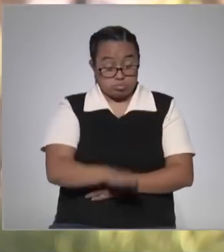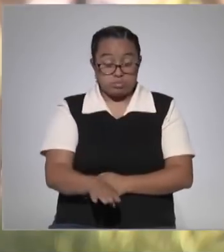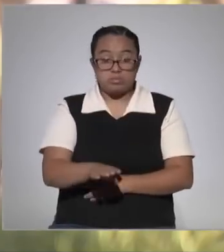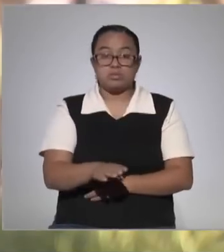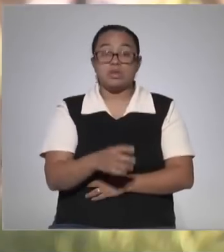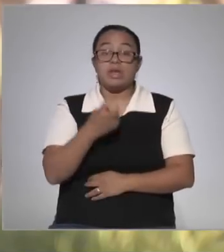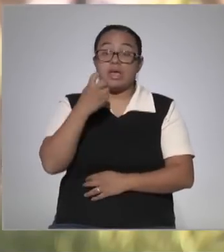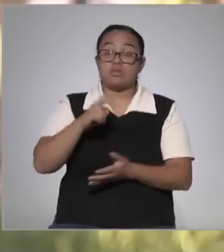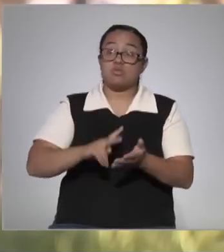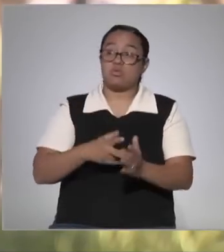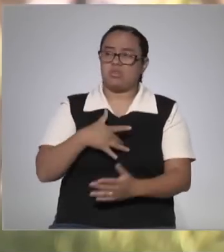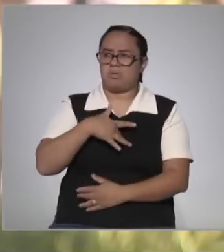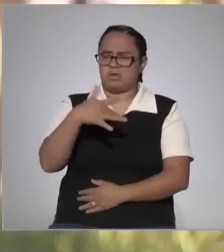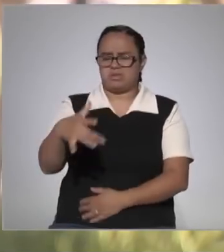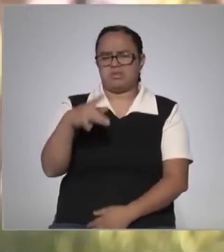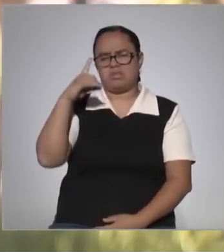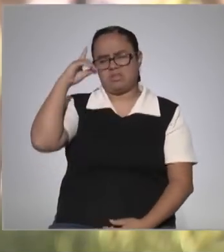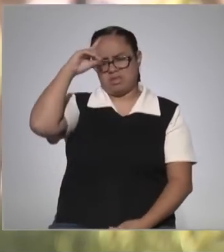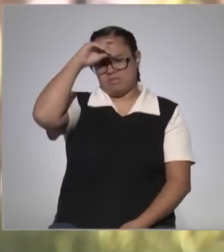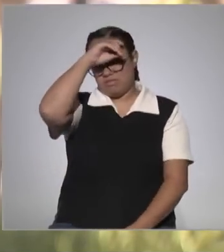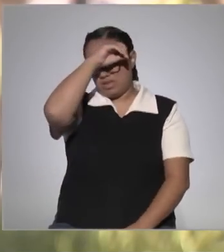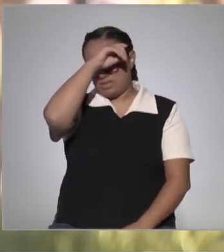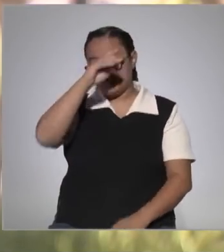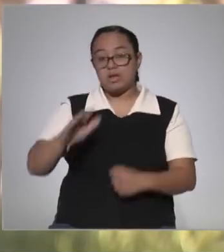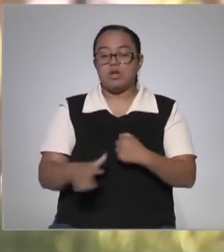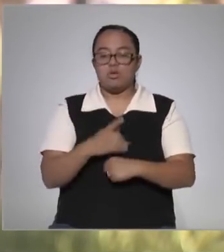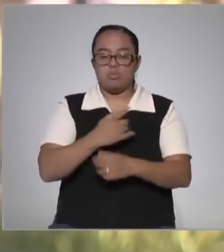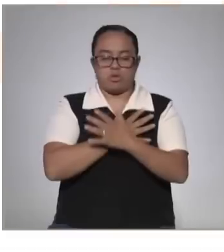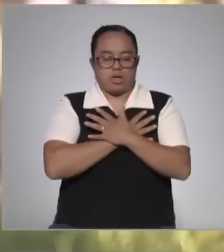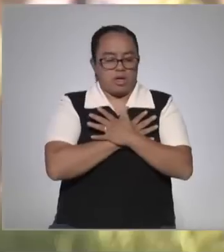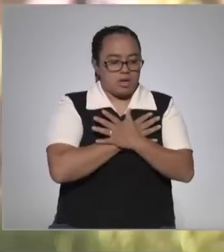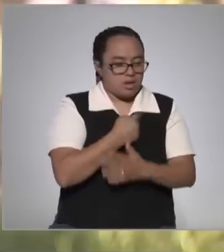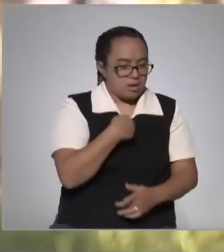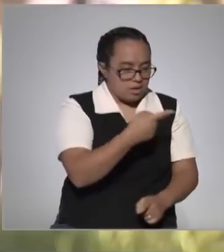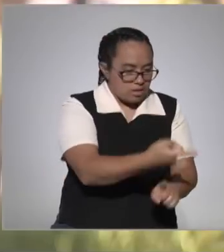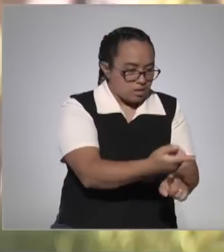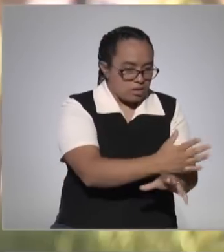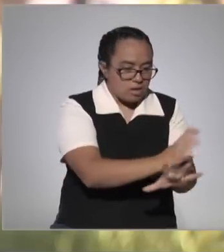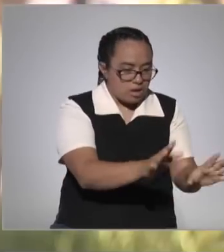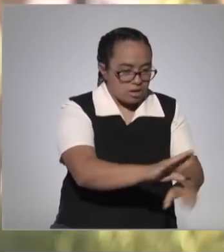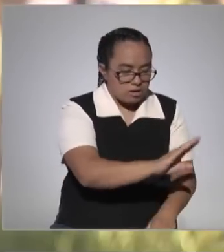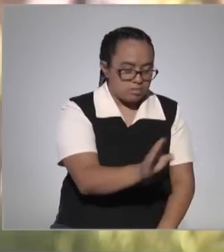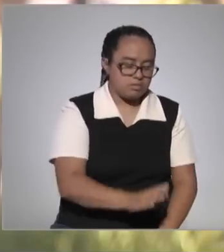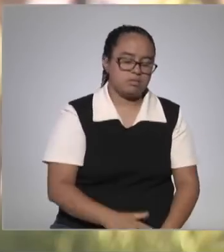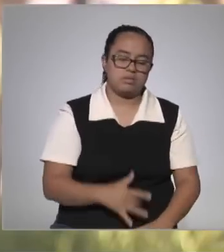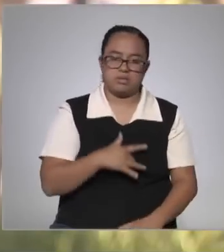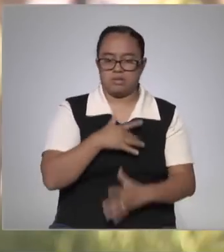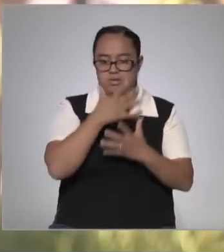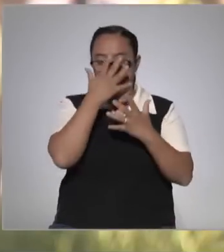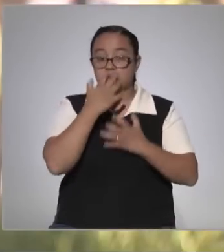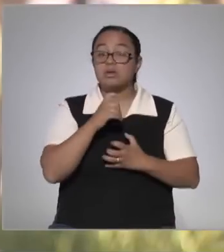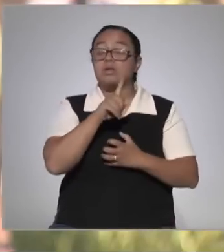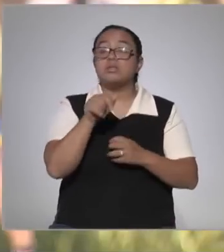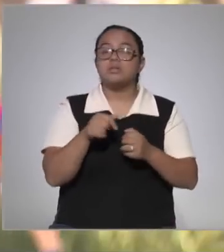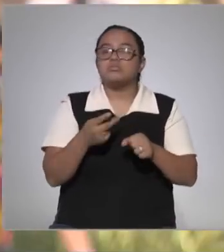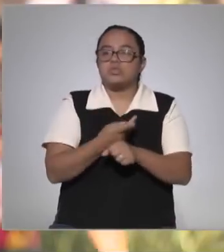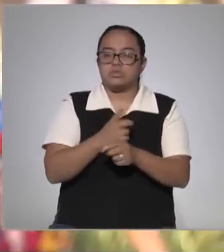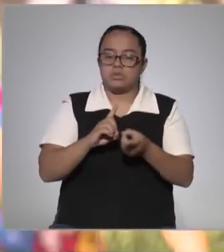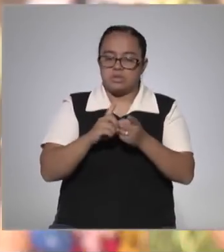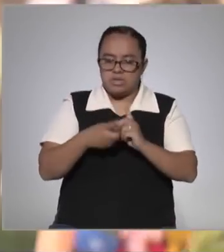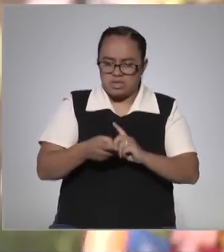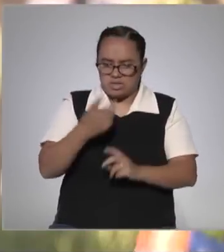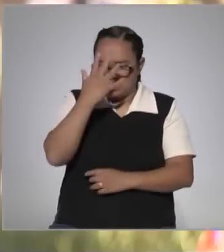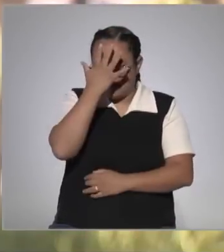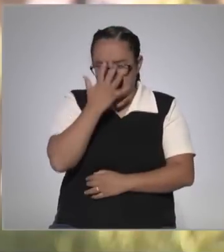que nos volvamos a enamorar, ya que nuestro amor se nos acaba de ir, ¿no? Entonces llegamos a una etapa de depresión, de tristeza, que es